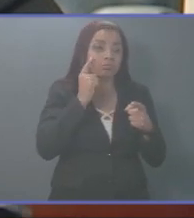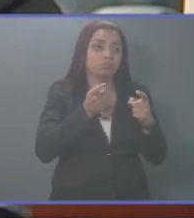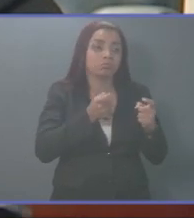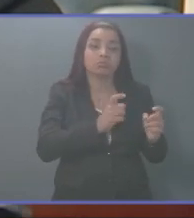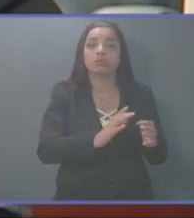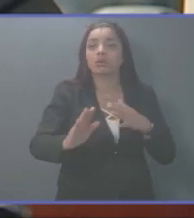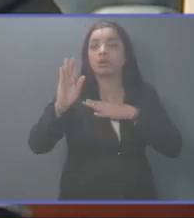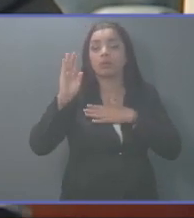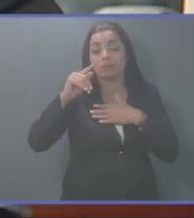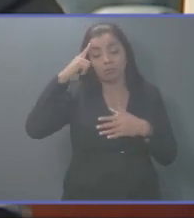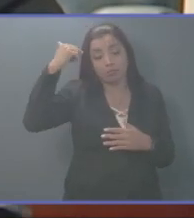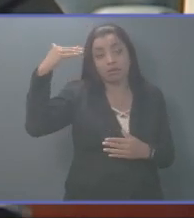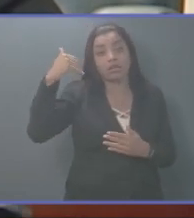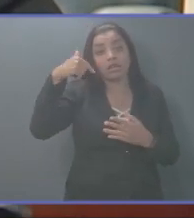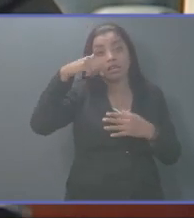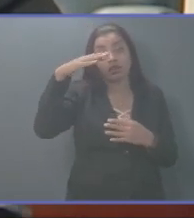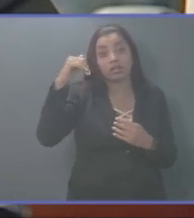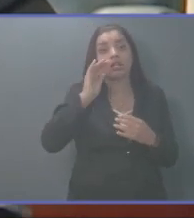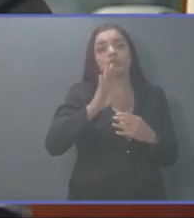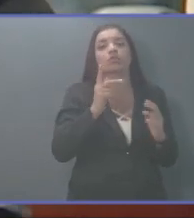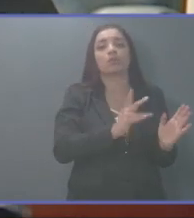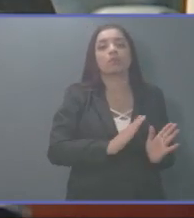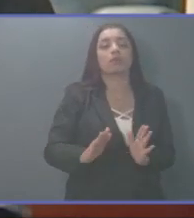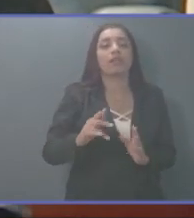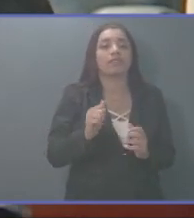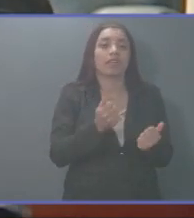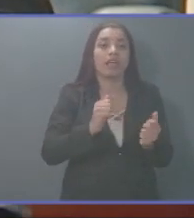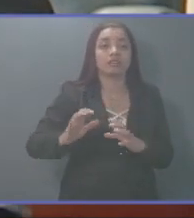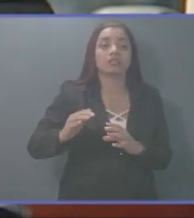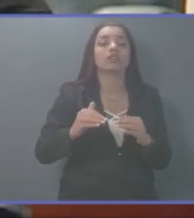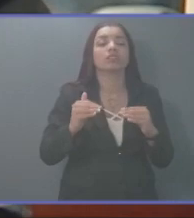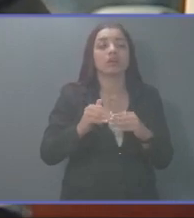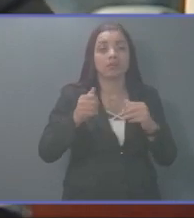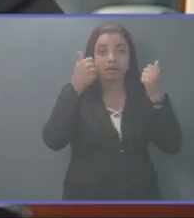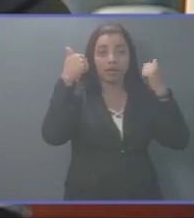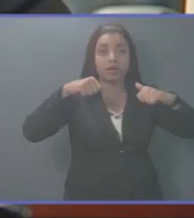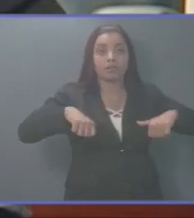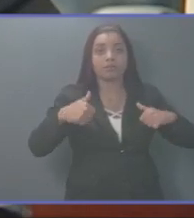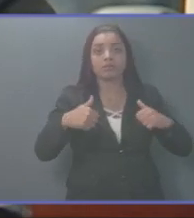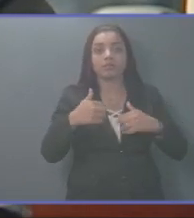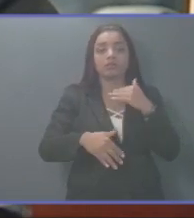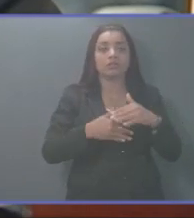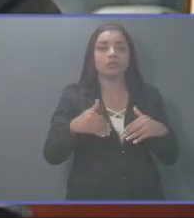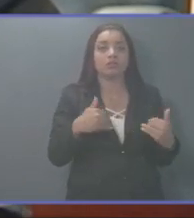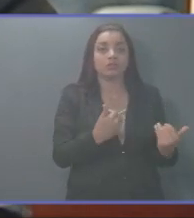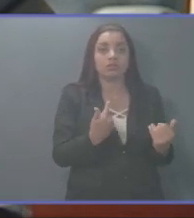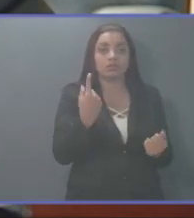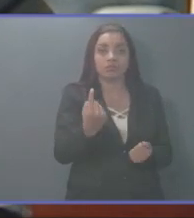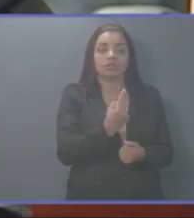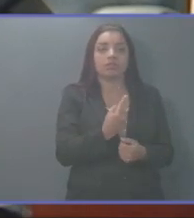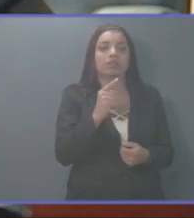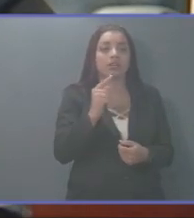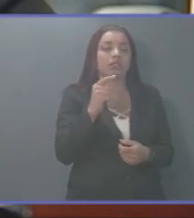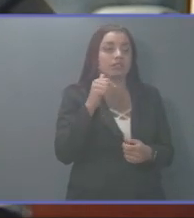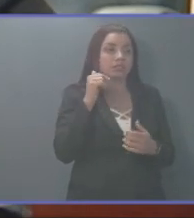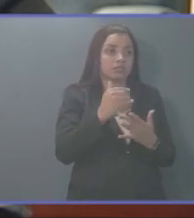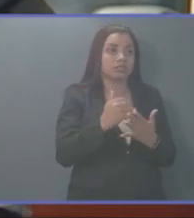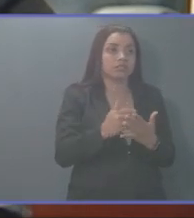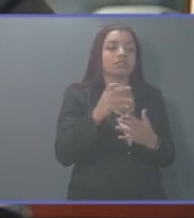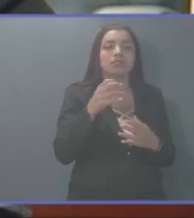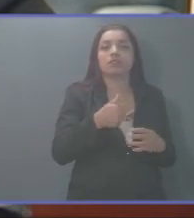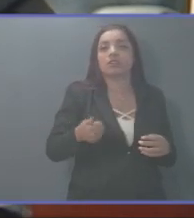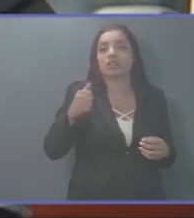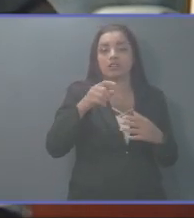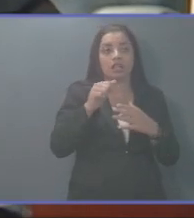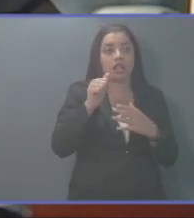del cumplimiento de la política nacional y su plan de acción, así como la aprobación de los protocolos de atención de las personas desplazadas internamente. Funciones de la